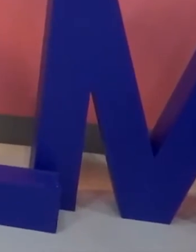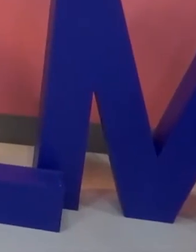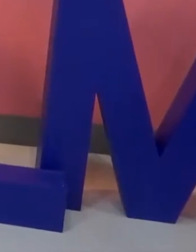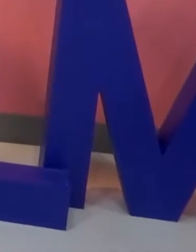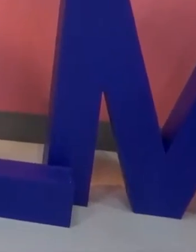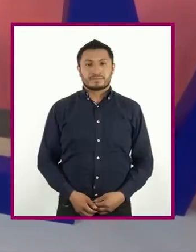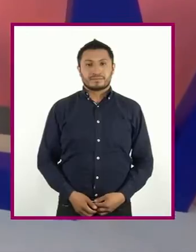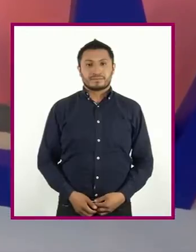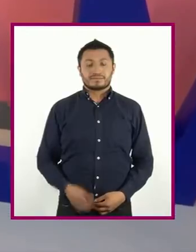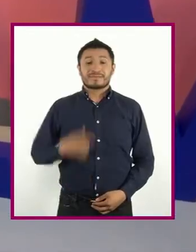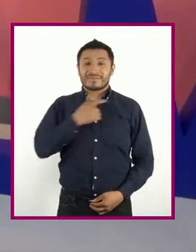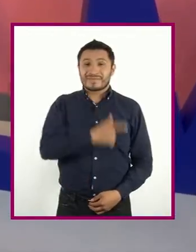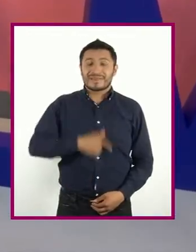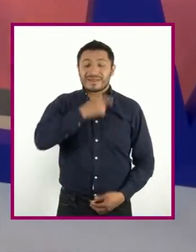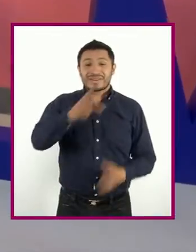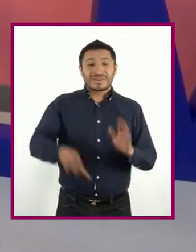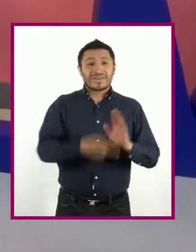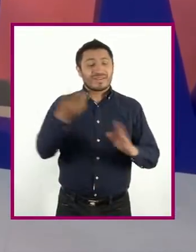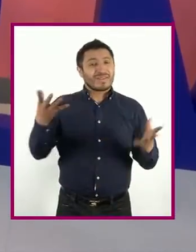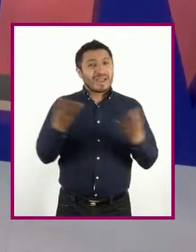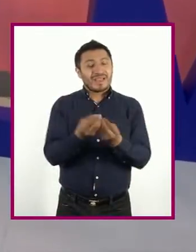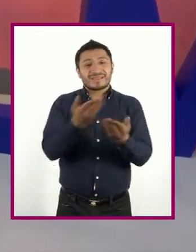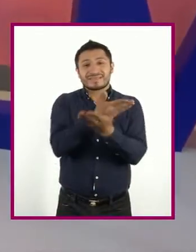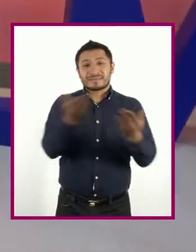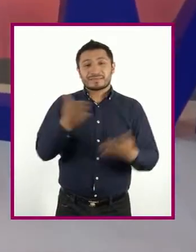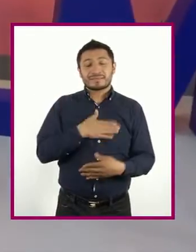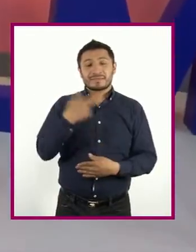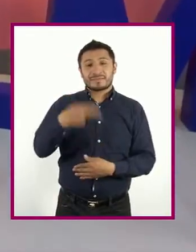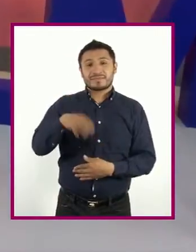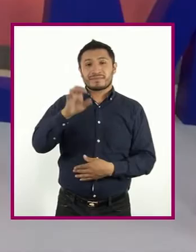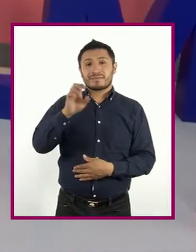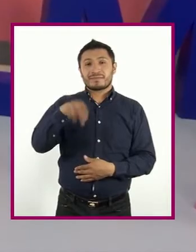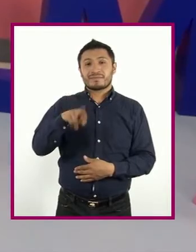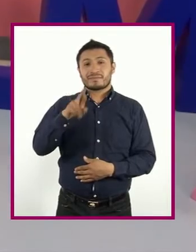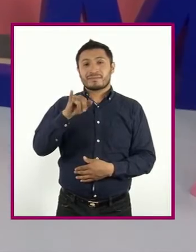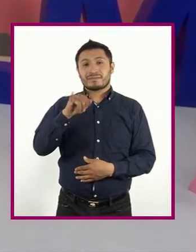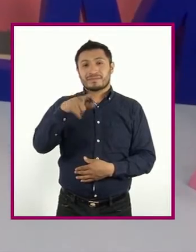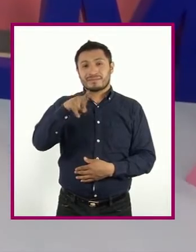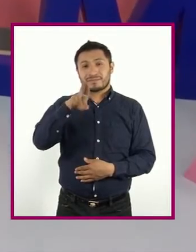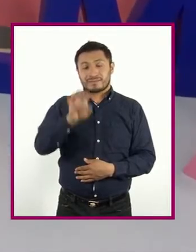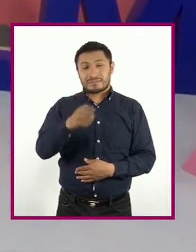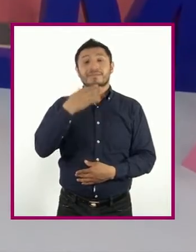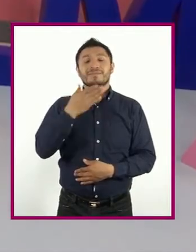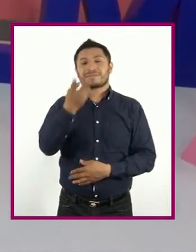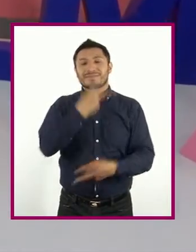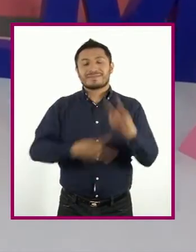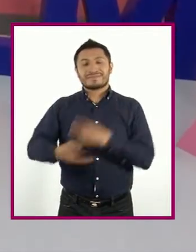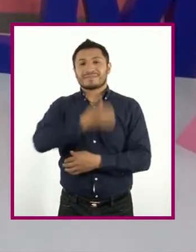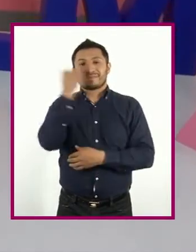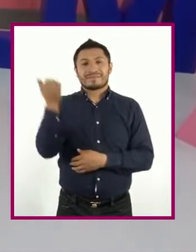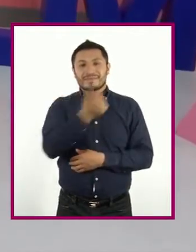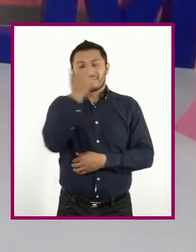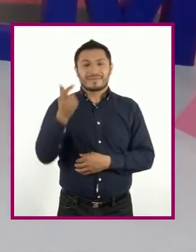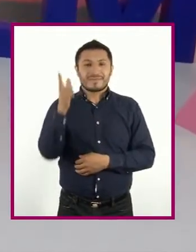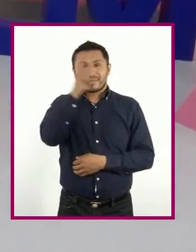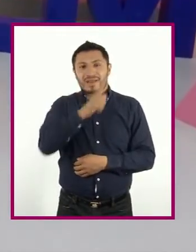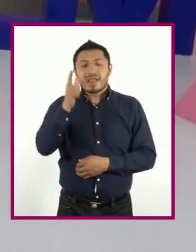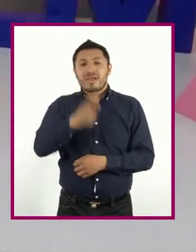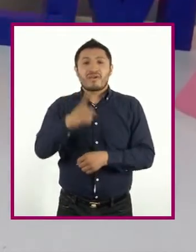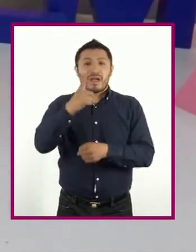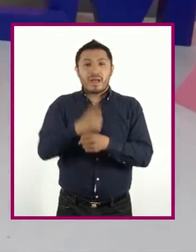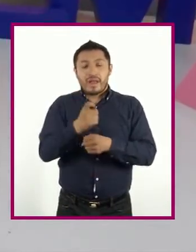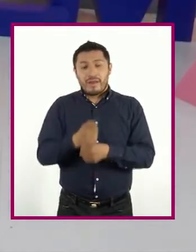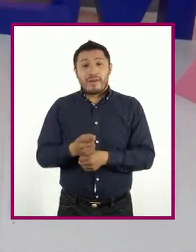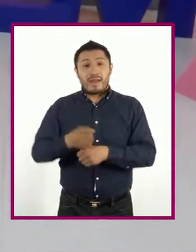gusto estar nuevamente con ustedes. Soy Enrique Rodal y les doy la bienvenida a las alumnas y alumnos de lengua materna de tercer grado